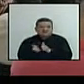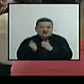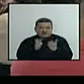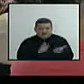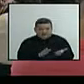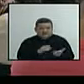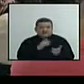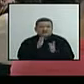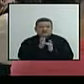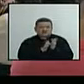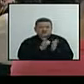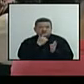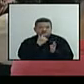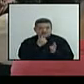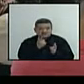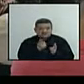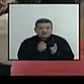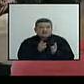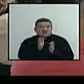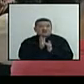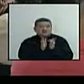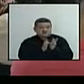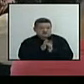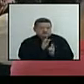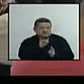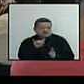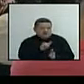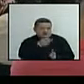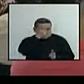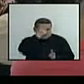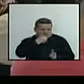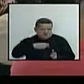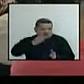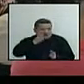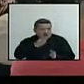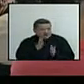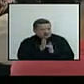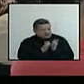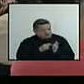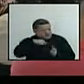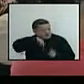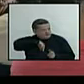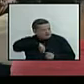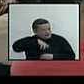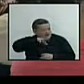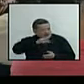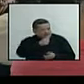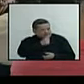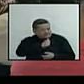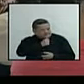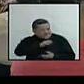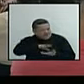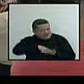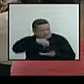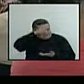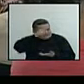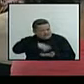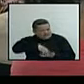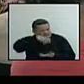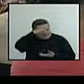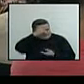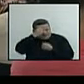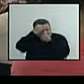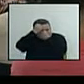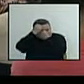Él, a pesar de ser hijo, aprendió sufriendo a obedecer, y llevado